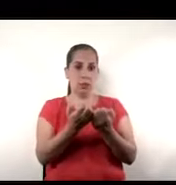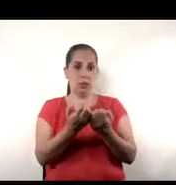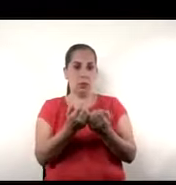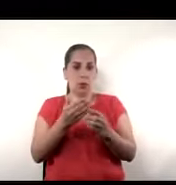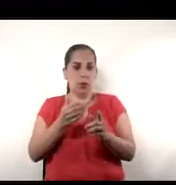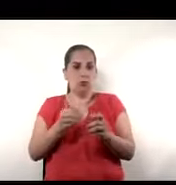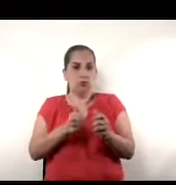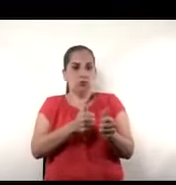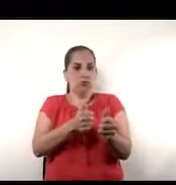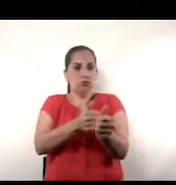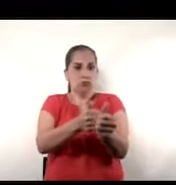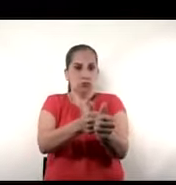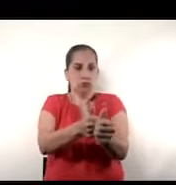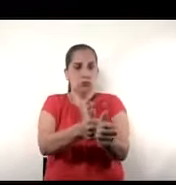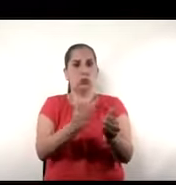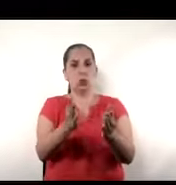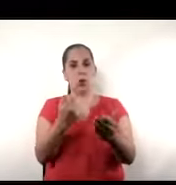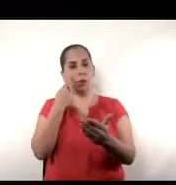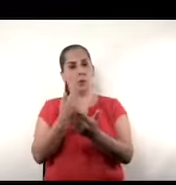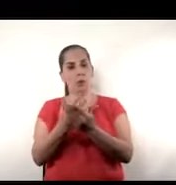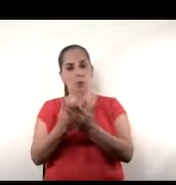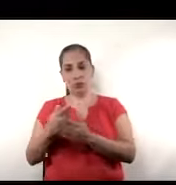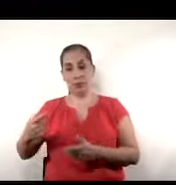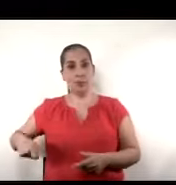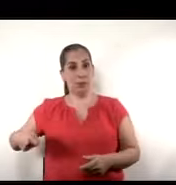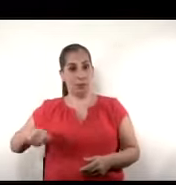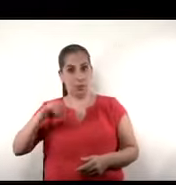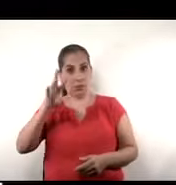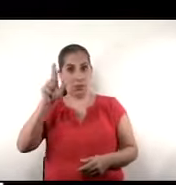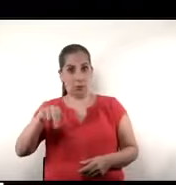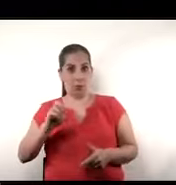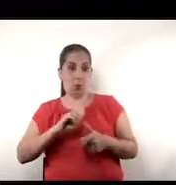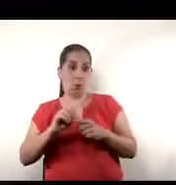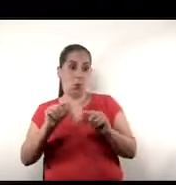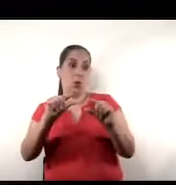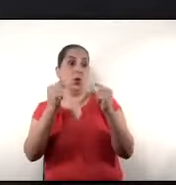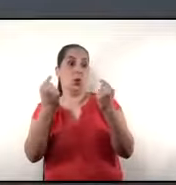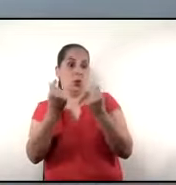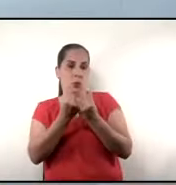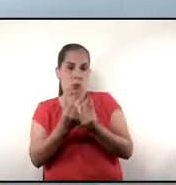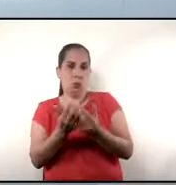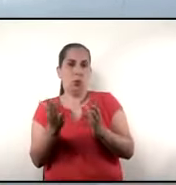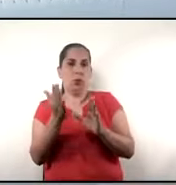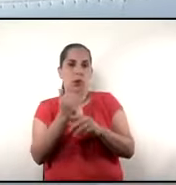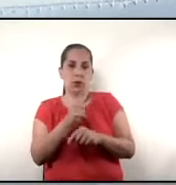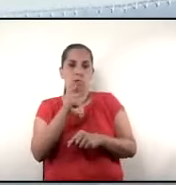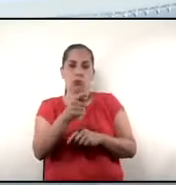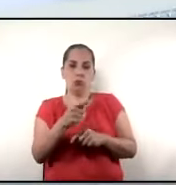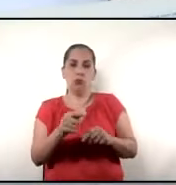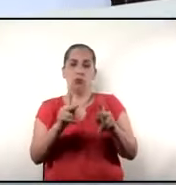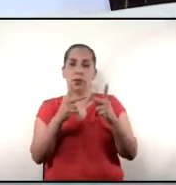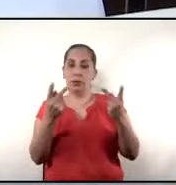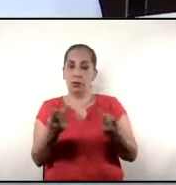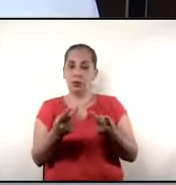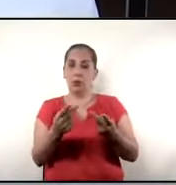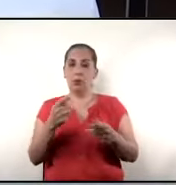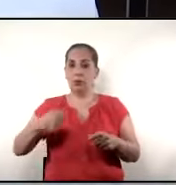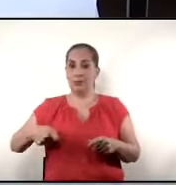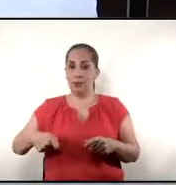alineado con la propuesta del presidente de la República o del partido que lo llevó a la presidencia de la República, entonces las